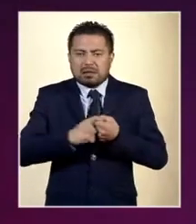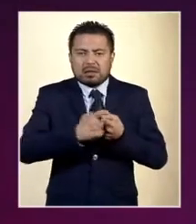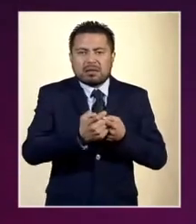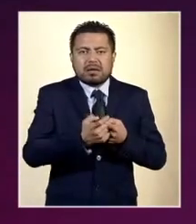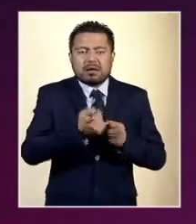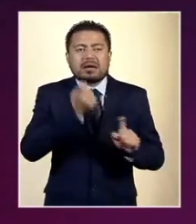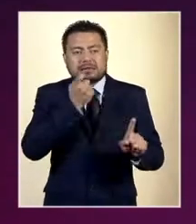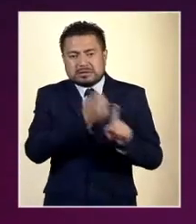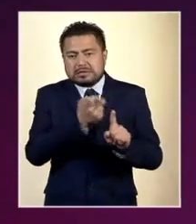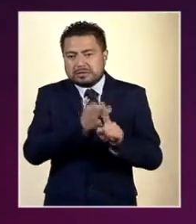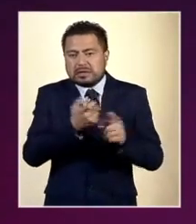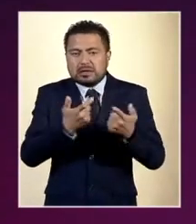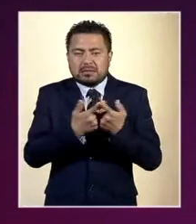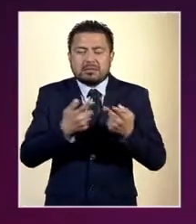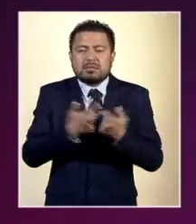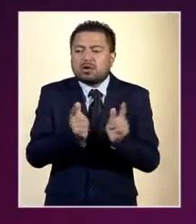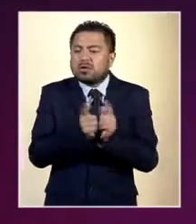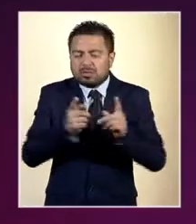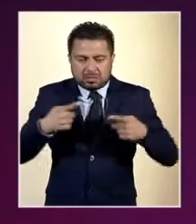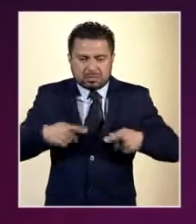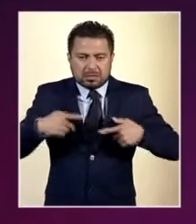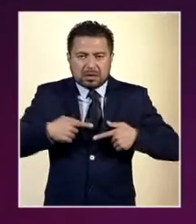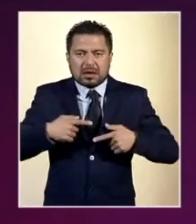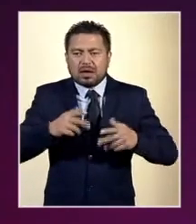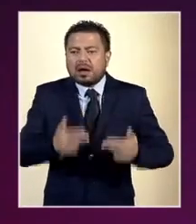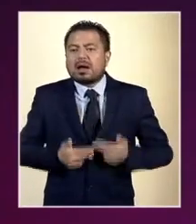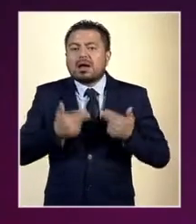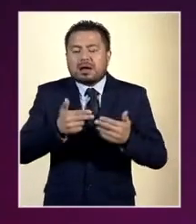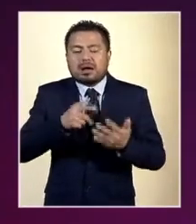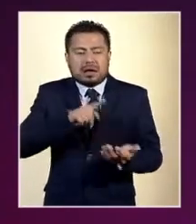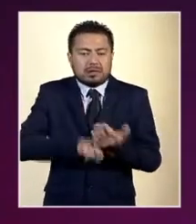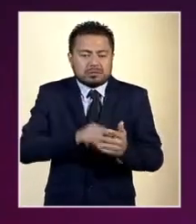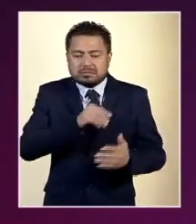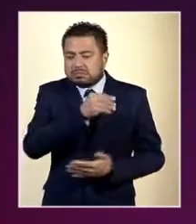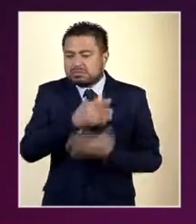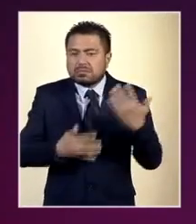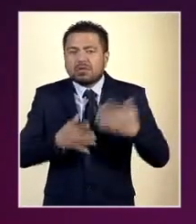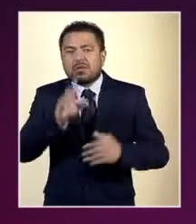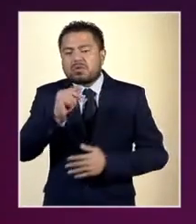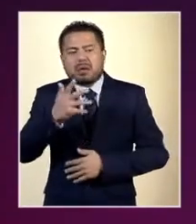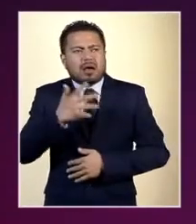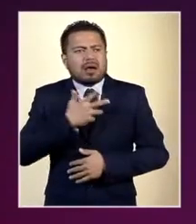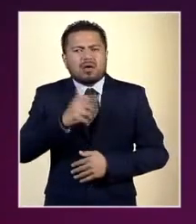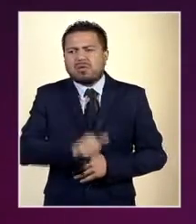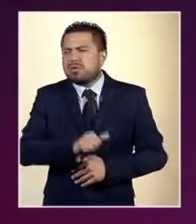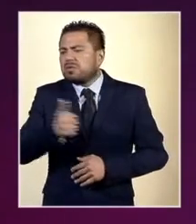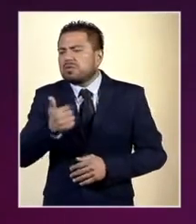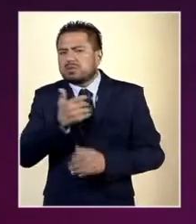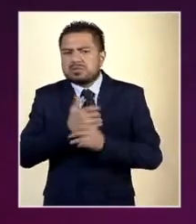a estas personas, ¿sí? ¿no? Que genera las condiciones en las que no tienes